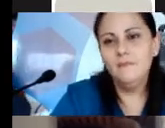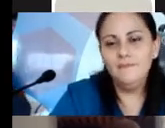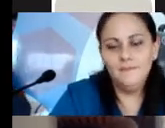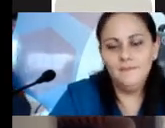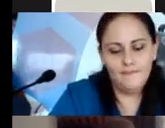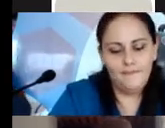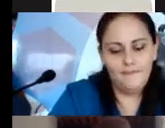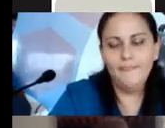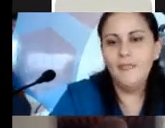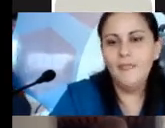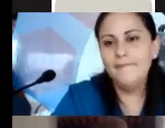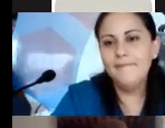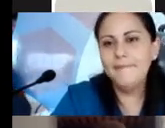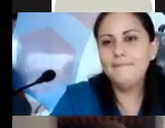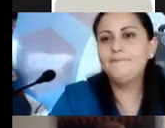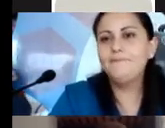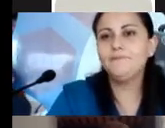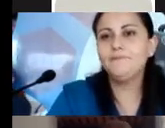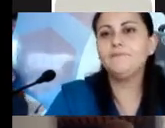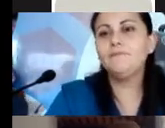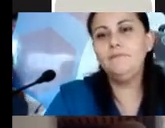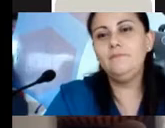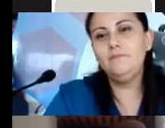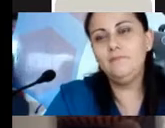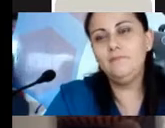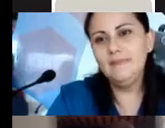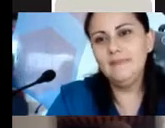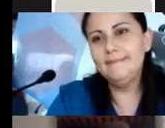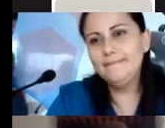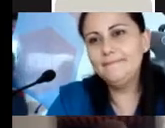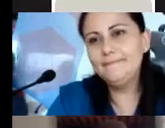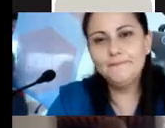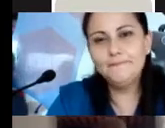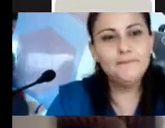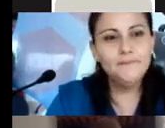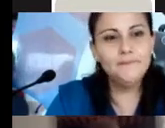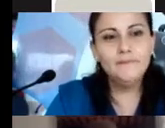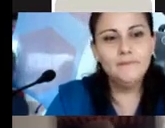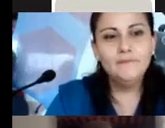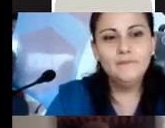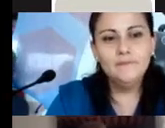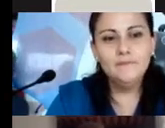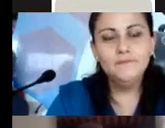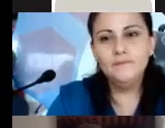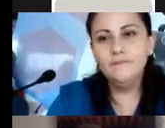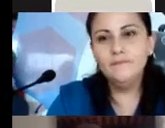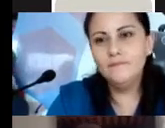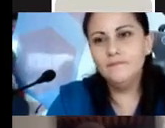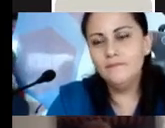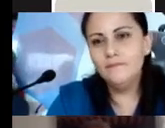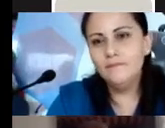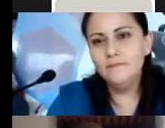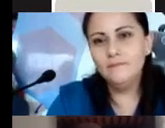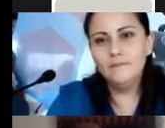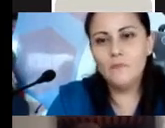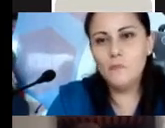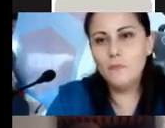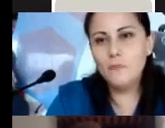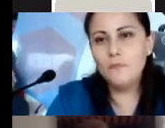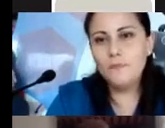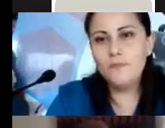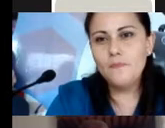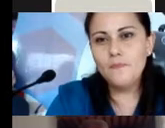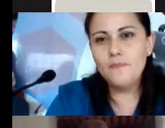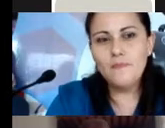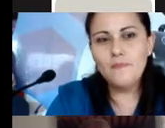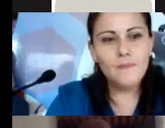que tienen una úlcera de presión, muy difícil de encontrar en esta patología. Bien, y como verán, no existe aire, es